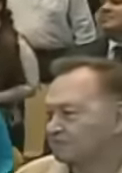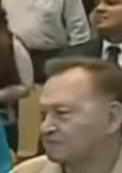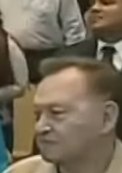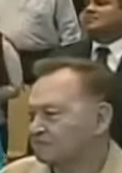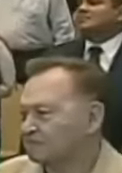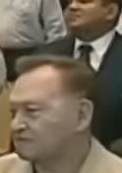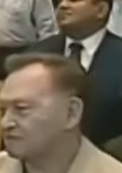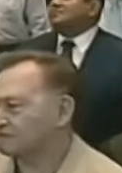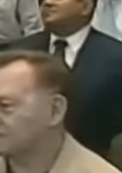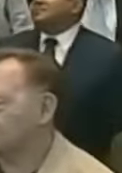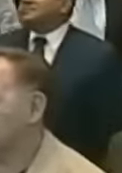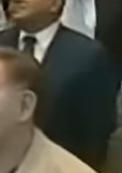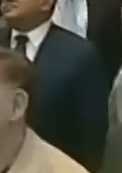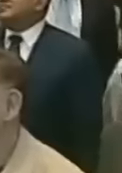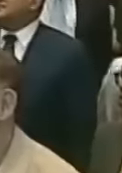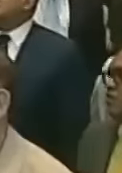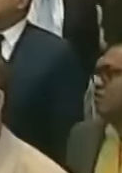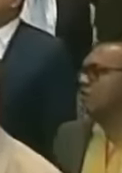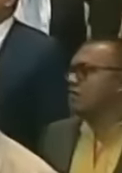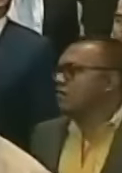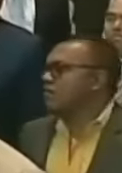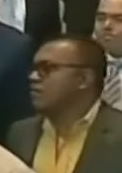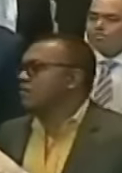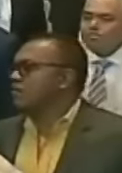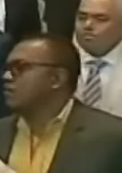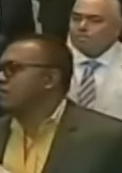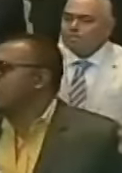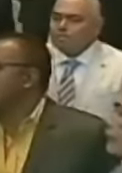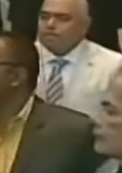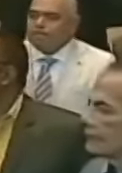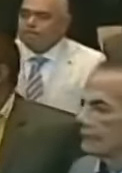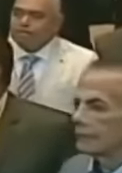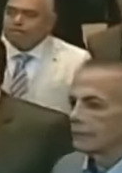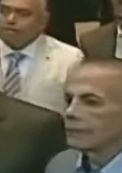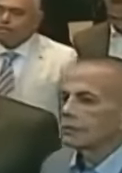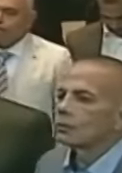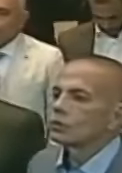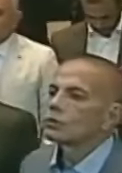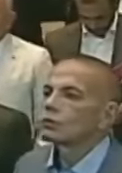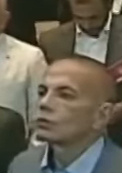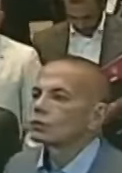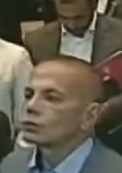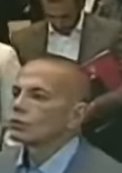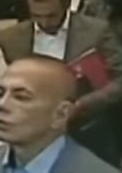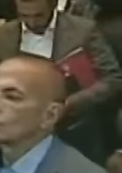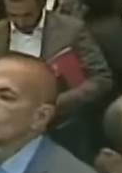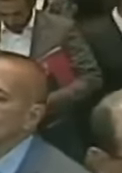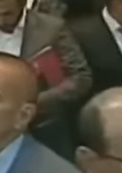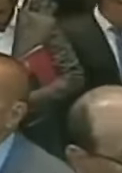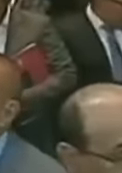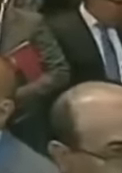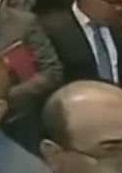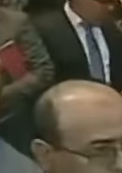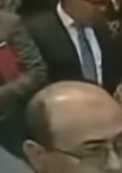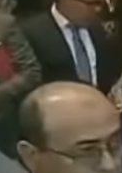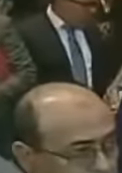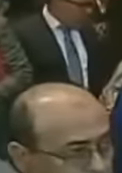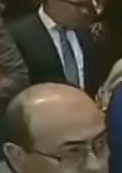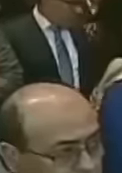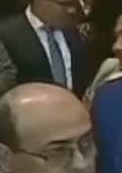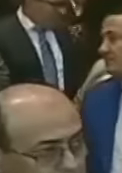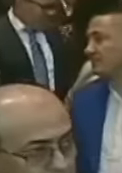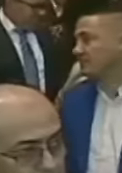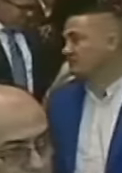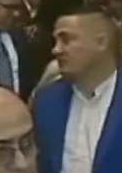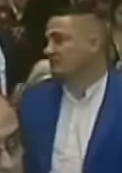natal, orgulloso de defender a mi folclor nacional. Y allá del estado apuro, señor